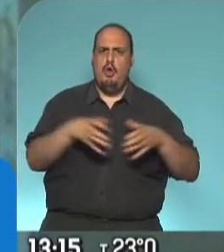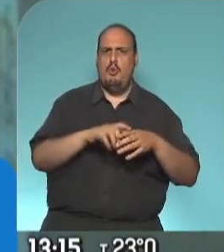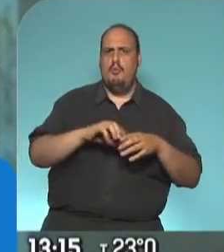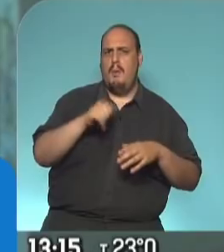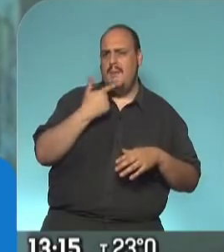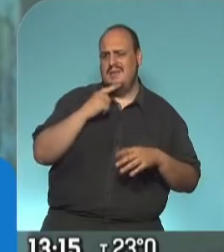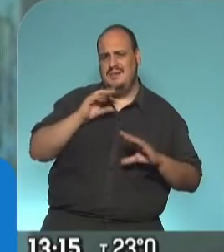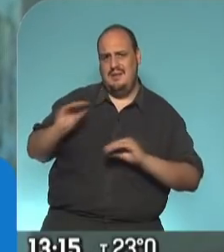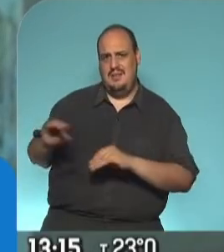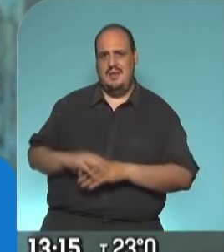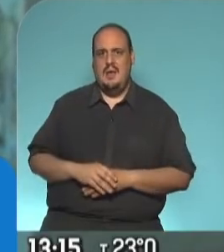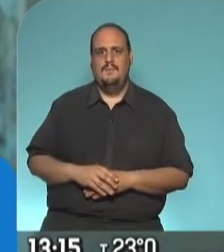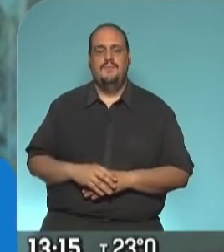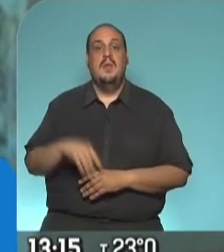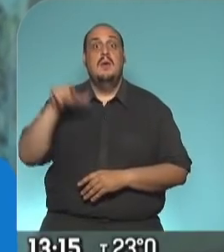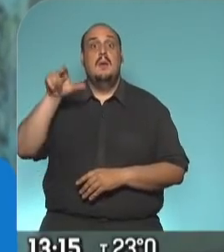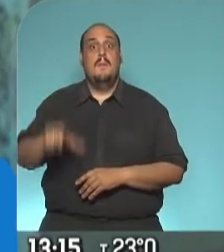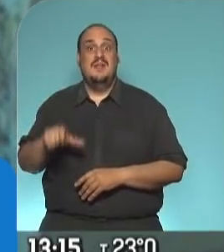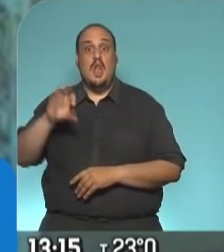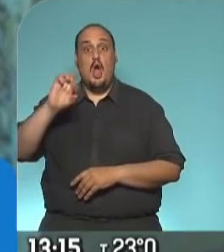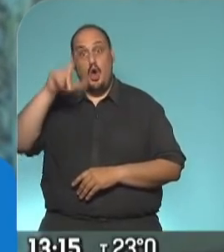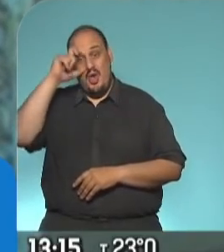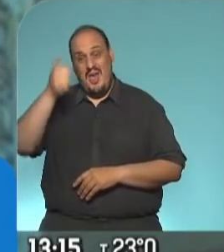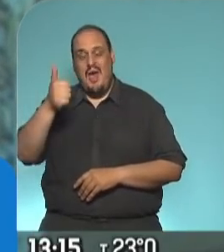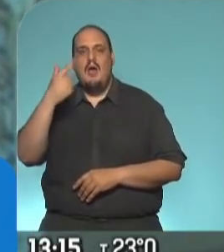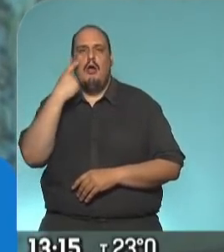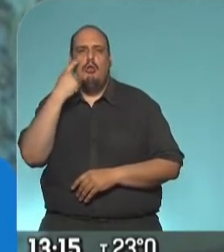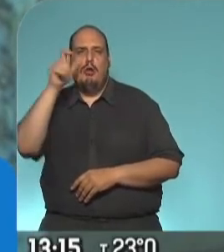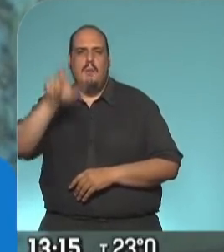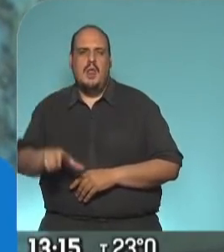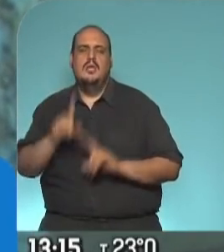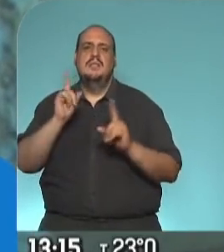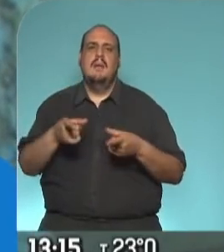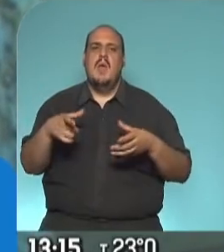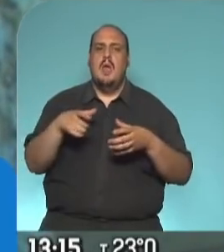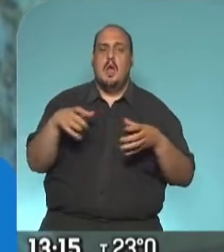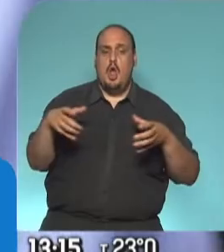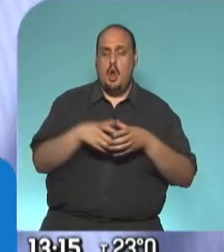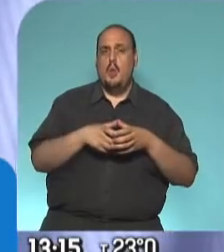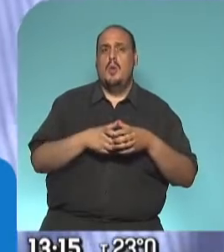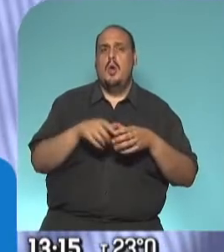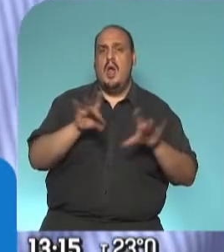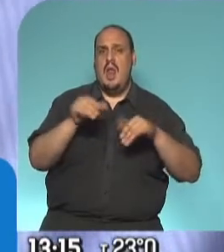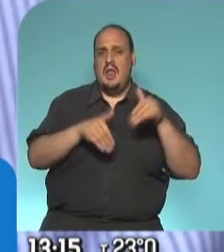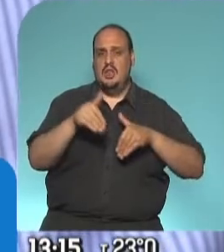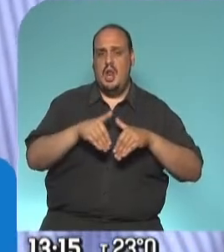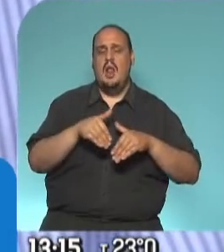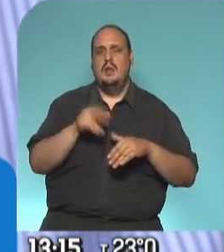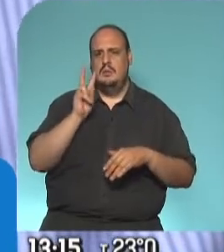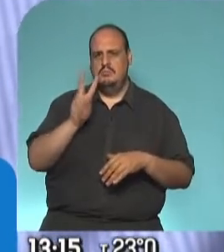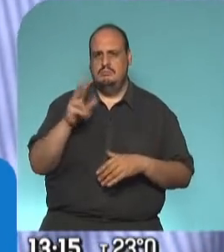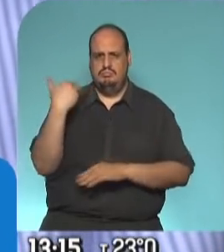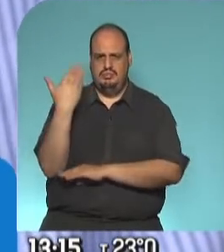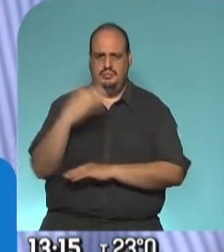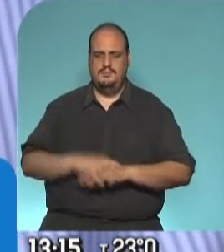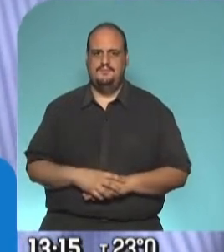de uno de los veedores de la OEA y de un integrante de este Tribunal Electoral. Que se respeten los